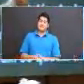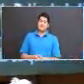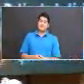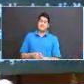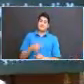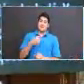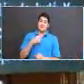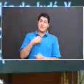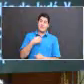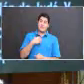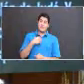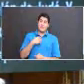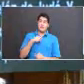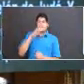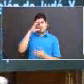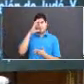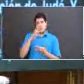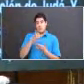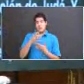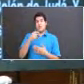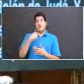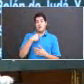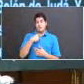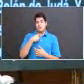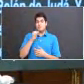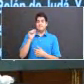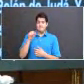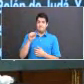Yo calculo que yo sí.